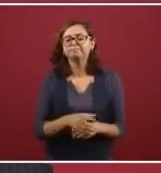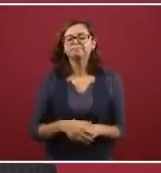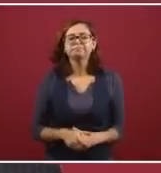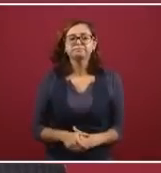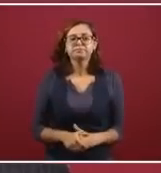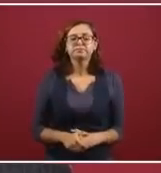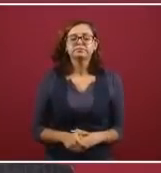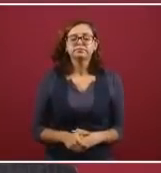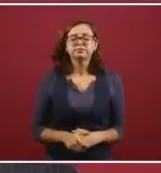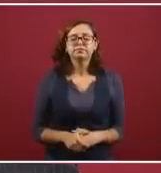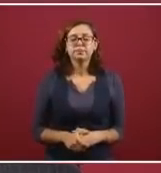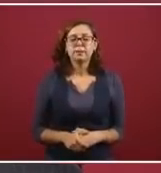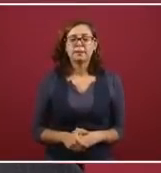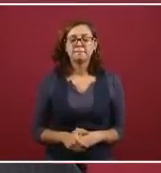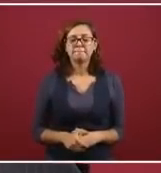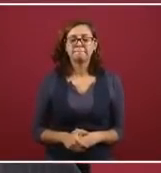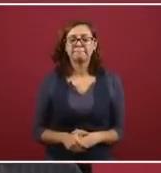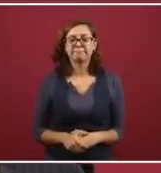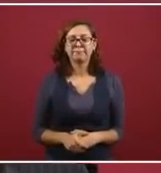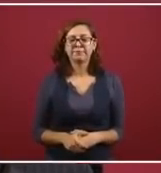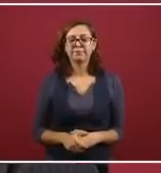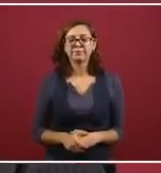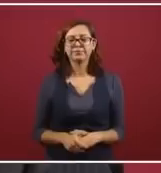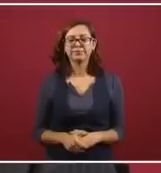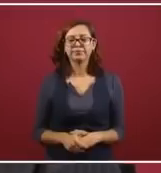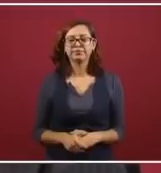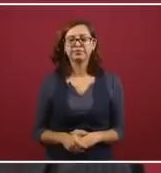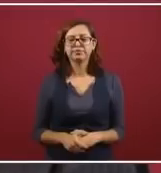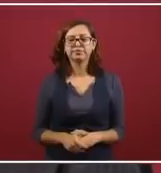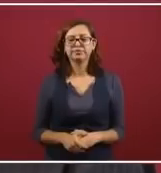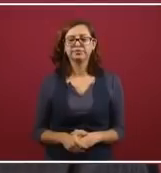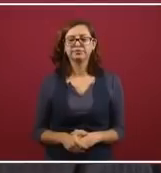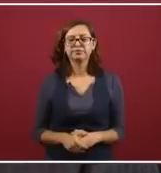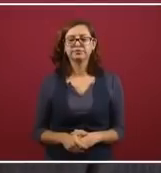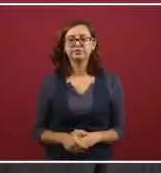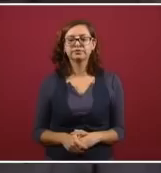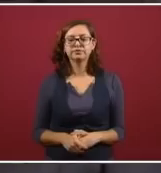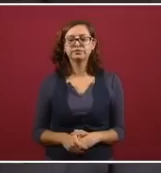se derrotó la última vez